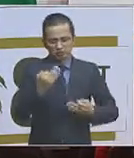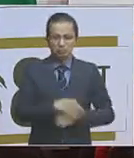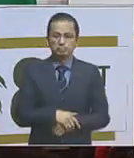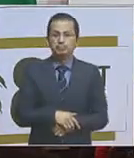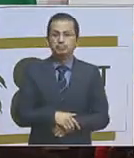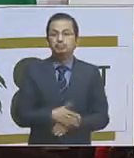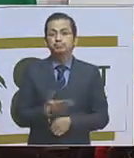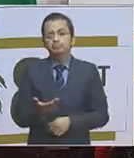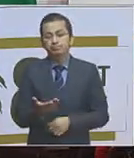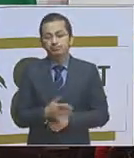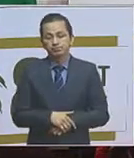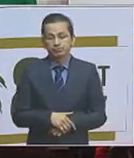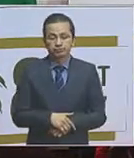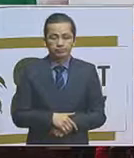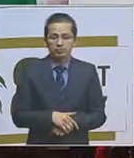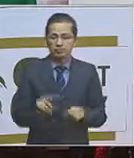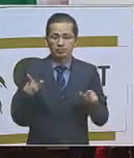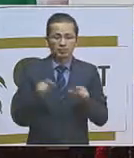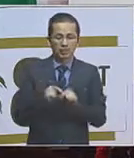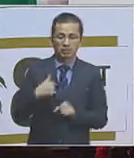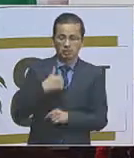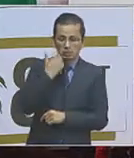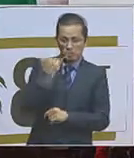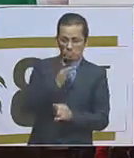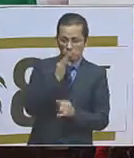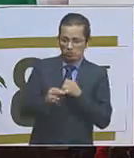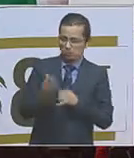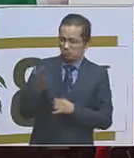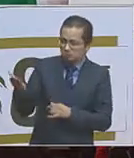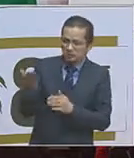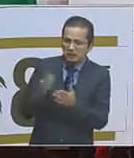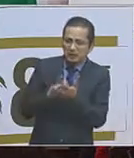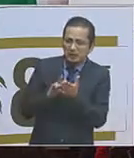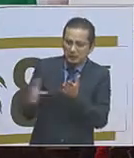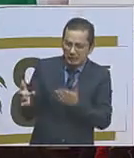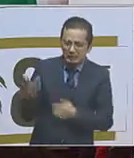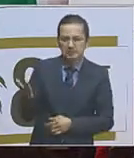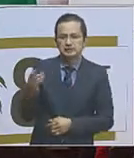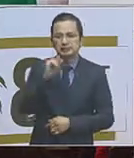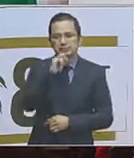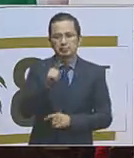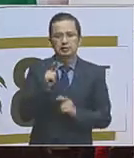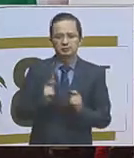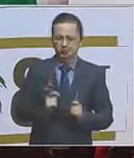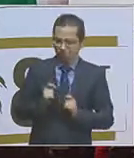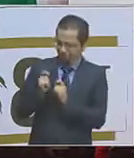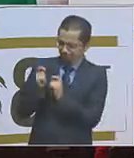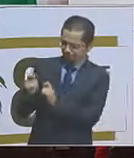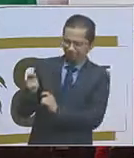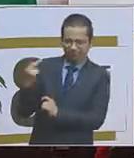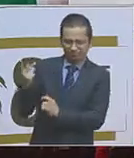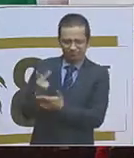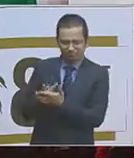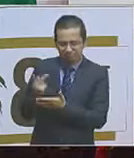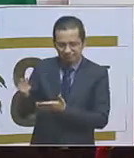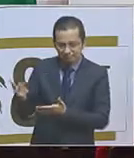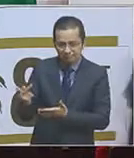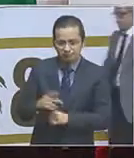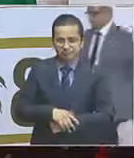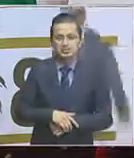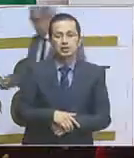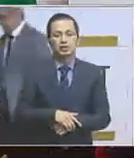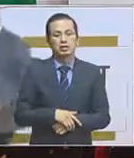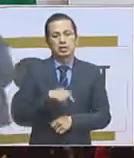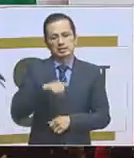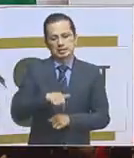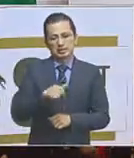queda más para que agradecerle y hacerle entrega de su reconocimiento por parte